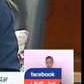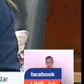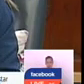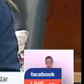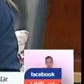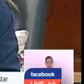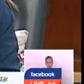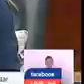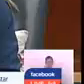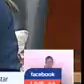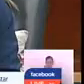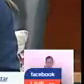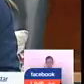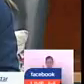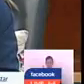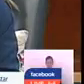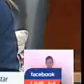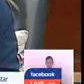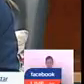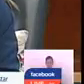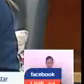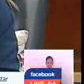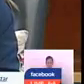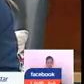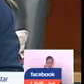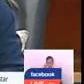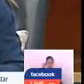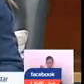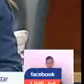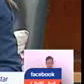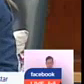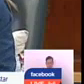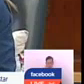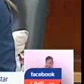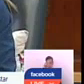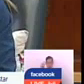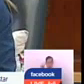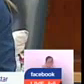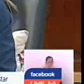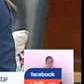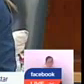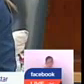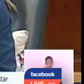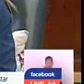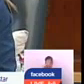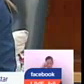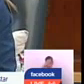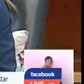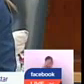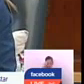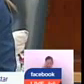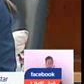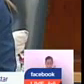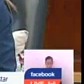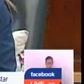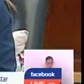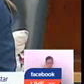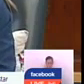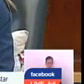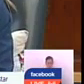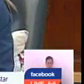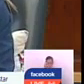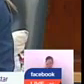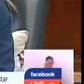tener el apoyo del MOP, el apoyo de la DON, que son instituciones que también van a estar trabajando con